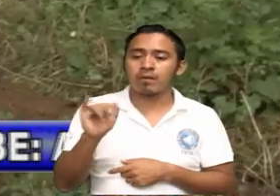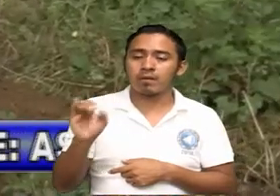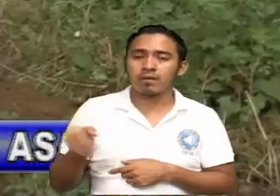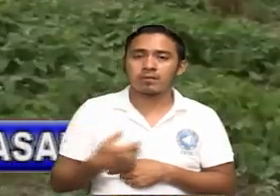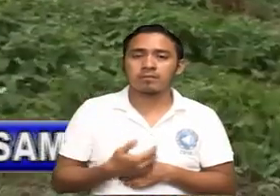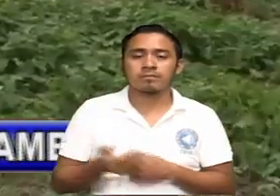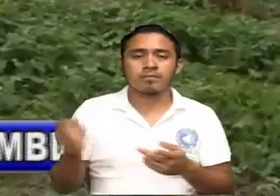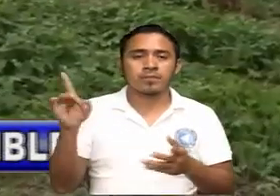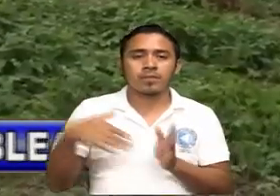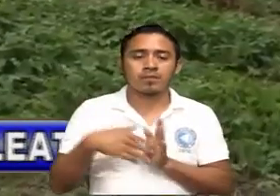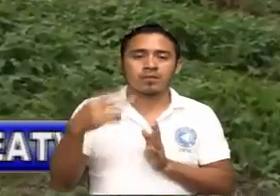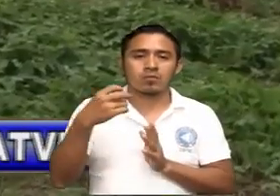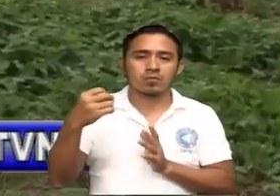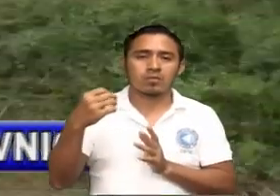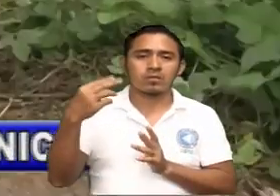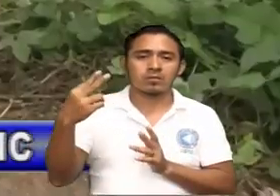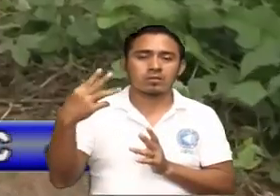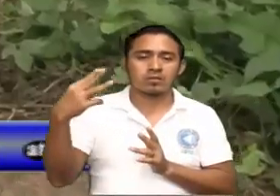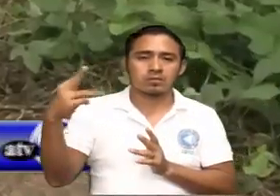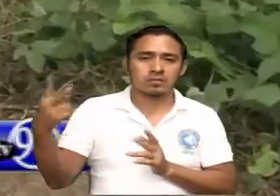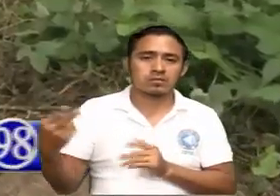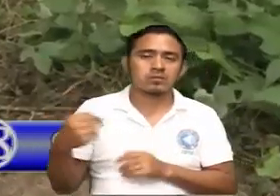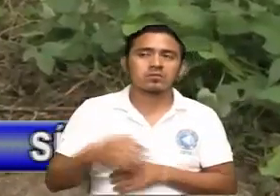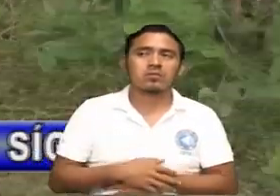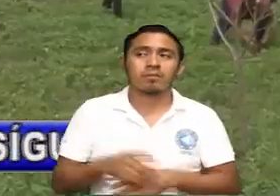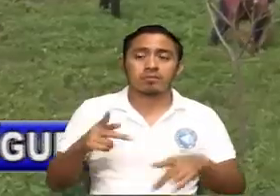de 1.232 protagonistas,